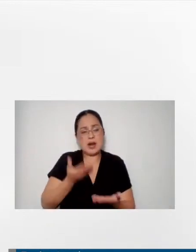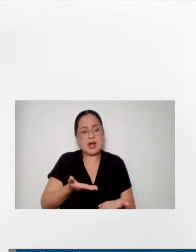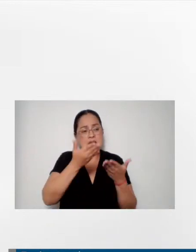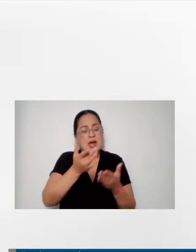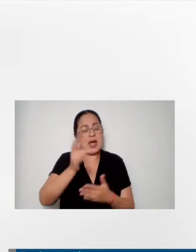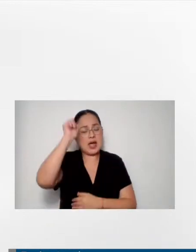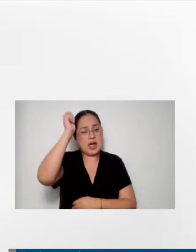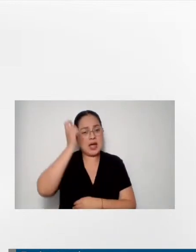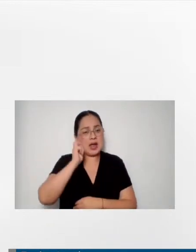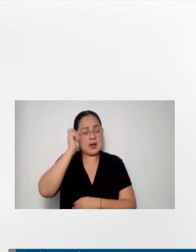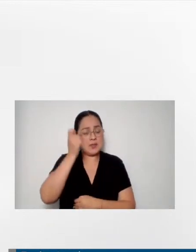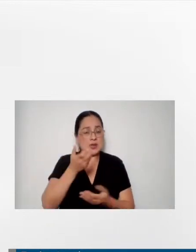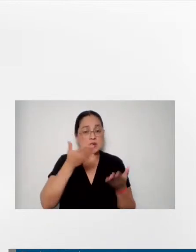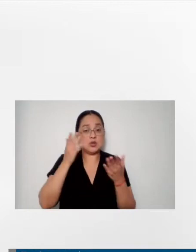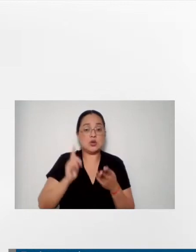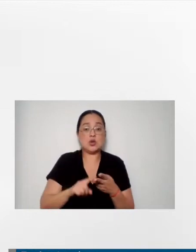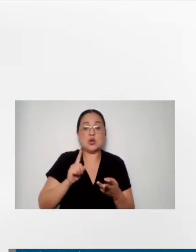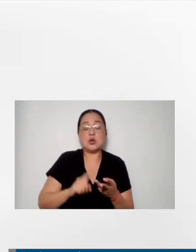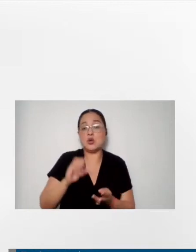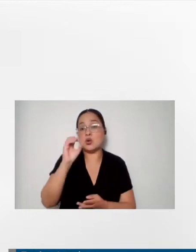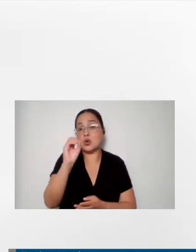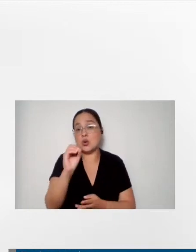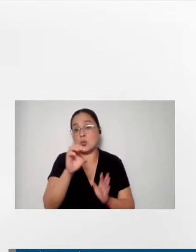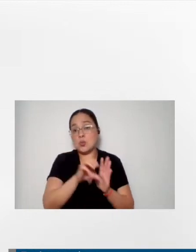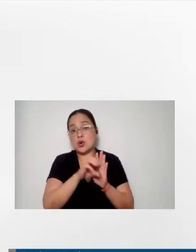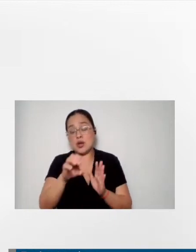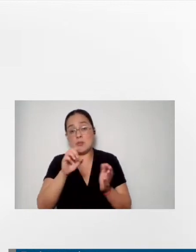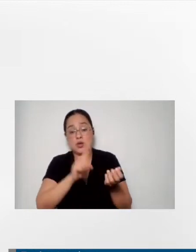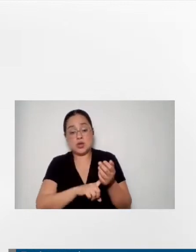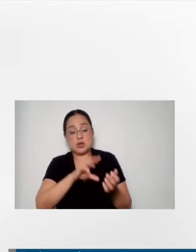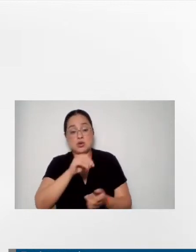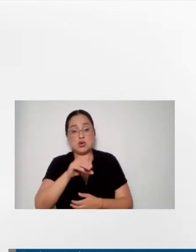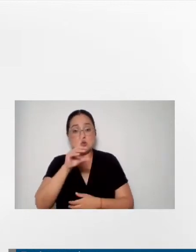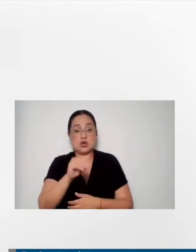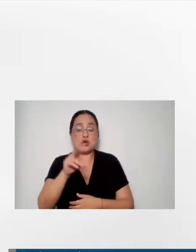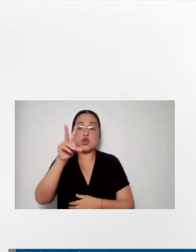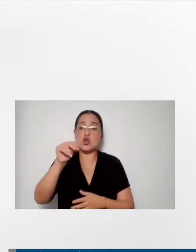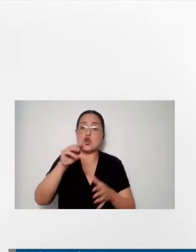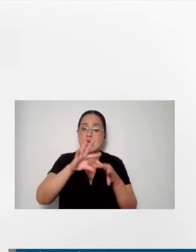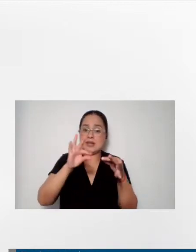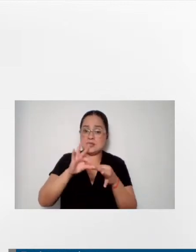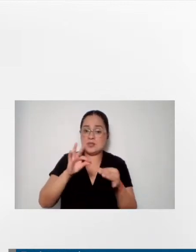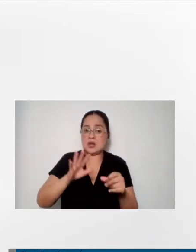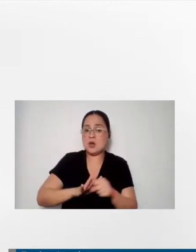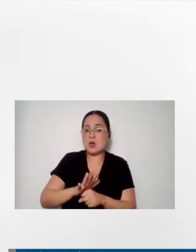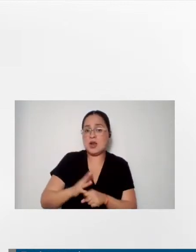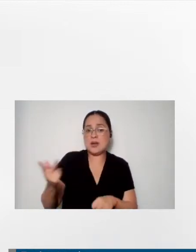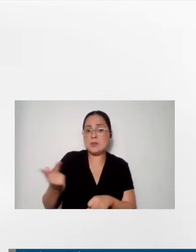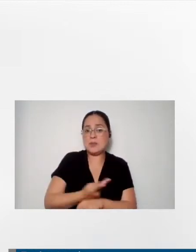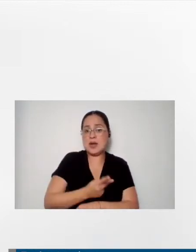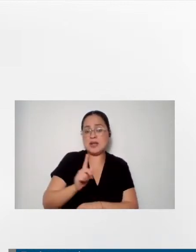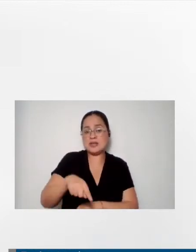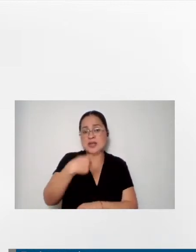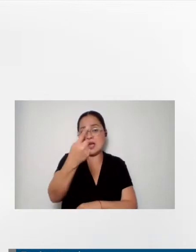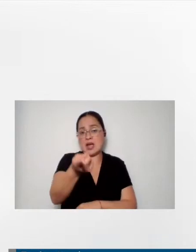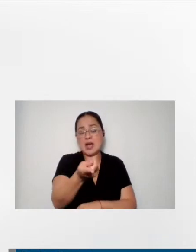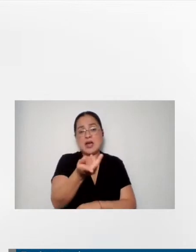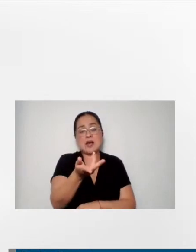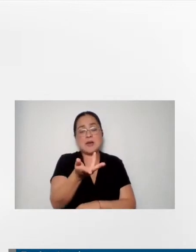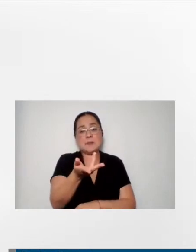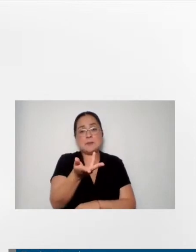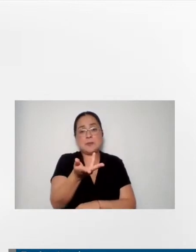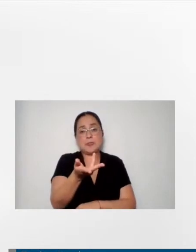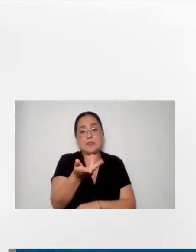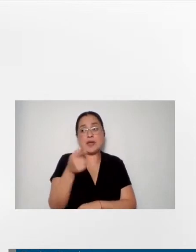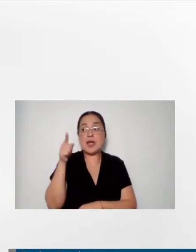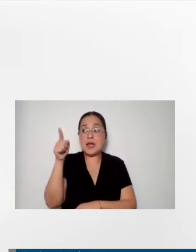alimentos, pero, por ejemplo, no dice, el código no dice qué pasa si el reconocimiento de paternidad se hizo hasta la